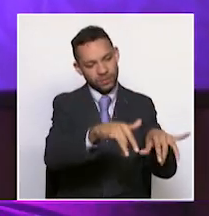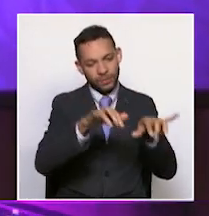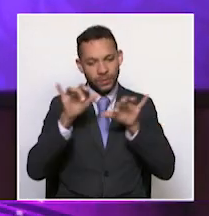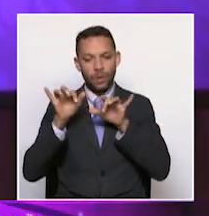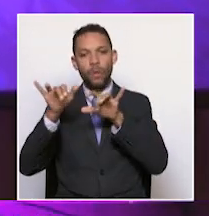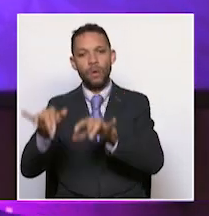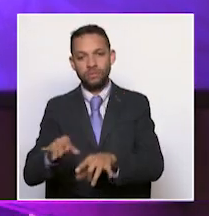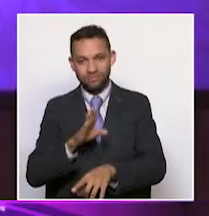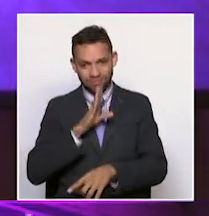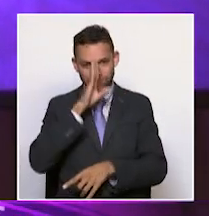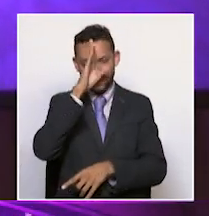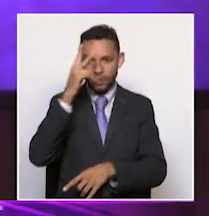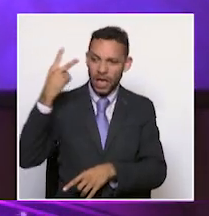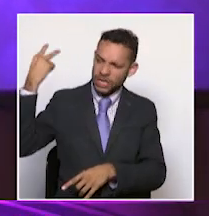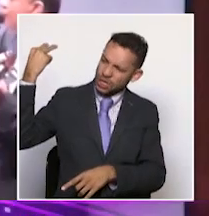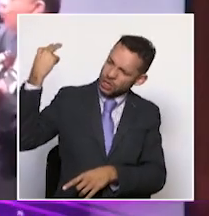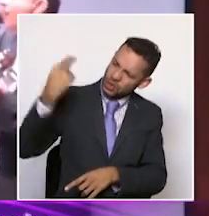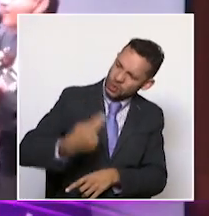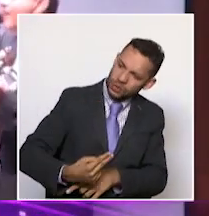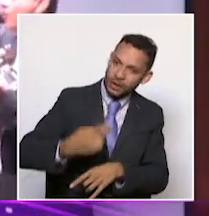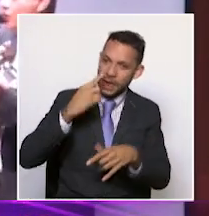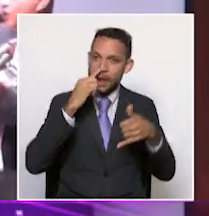tradición en nuestro país.